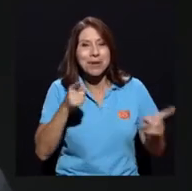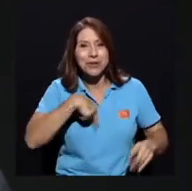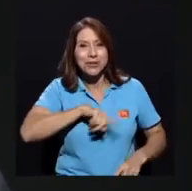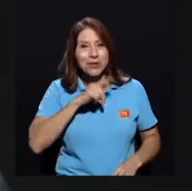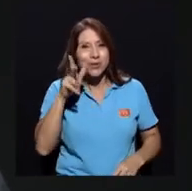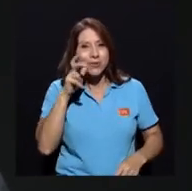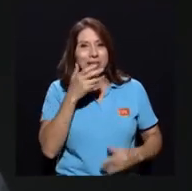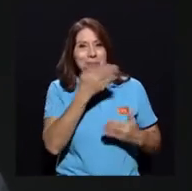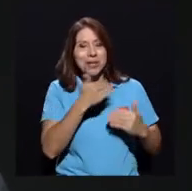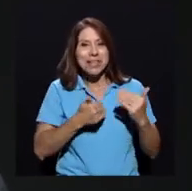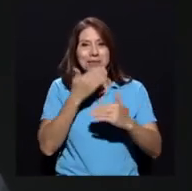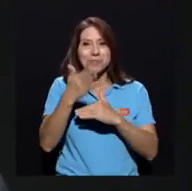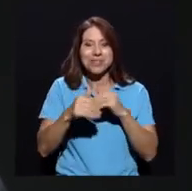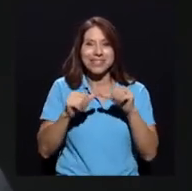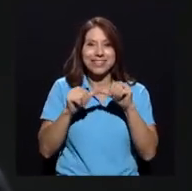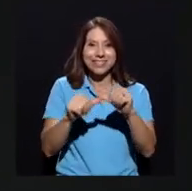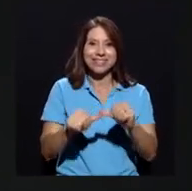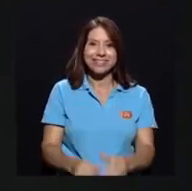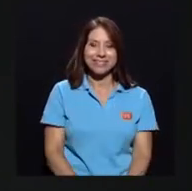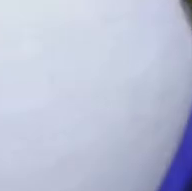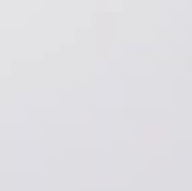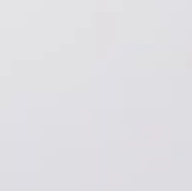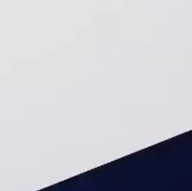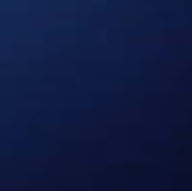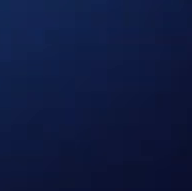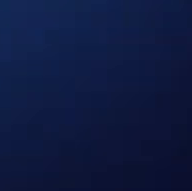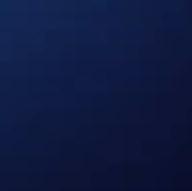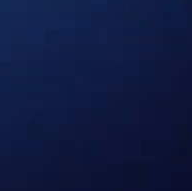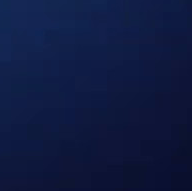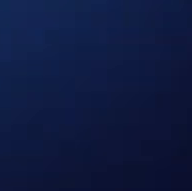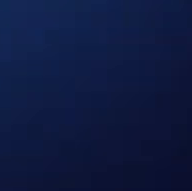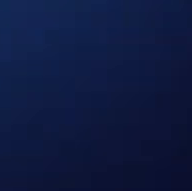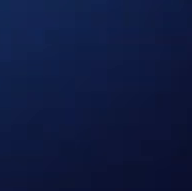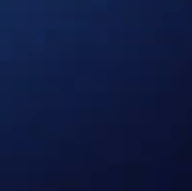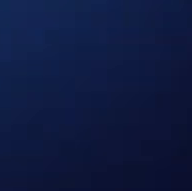vez que el canal nos invite a hacerlo. Regresamos.